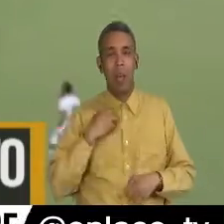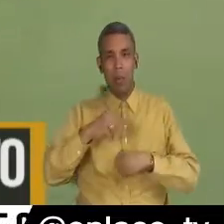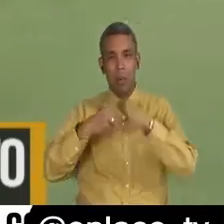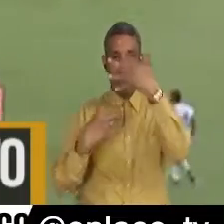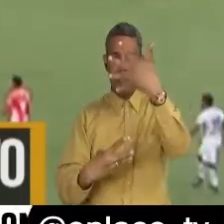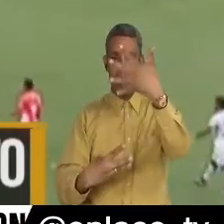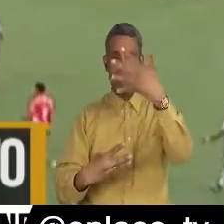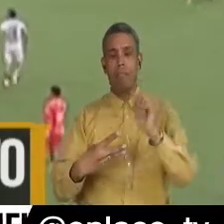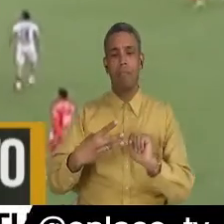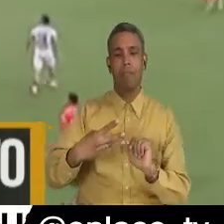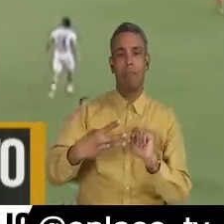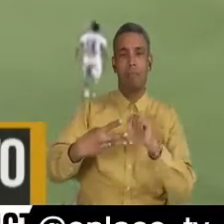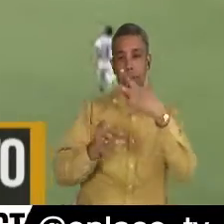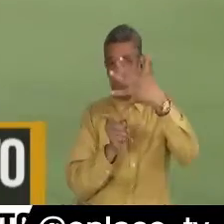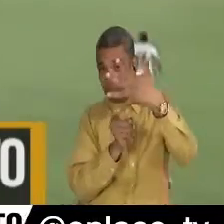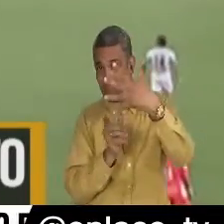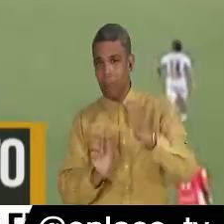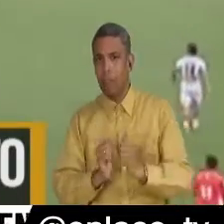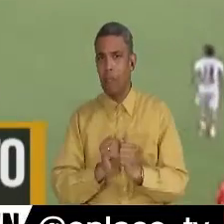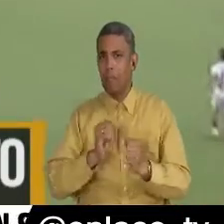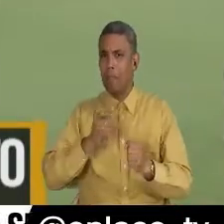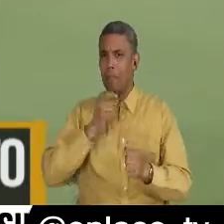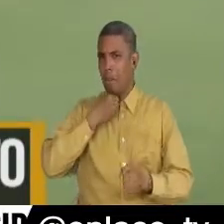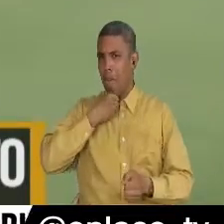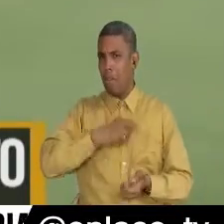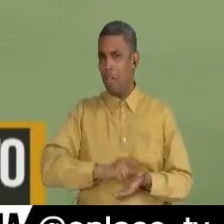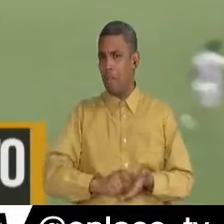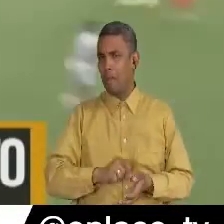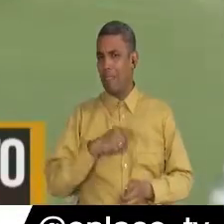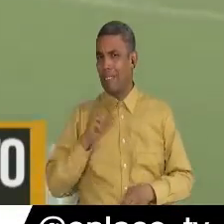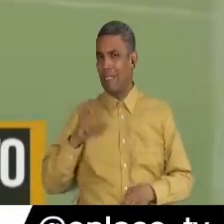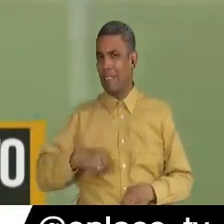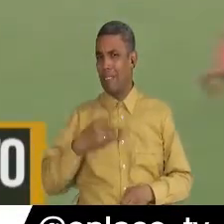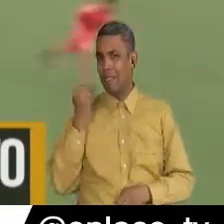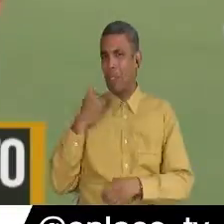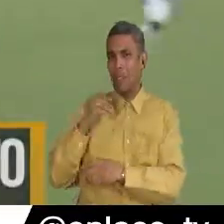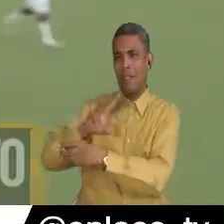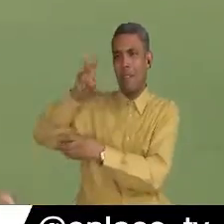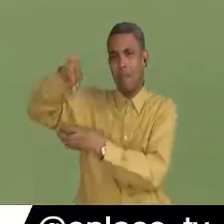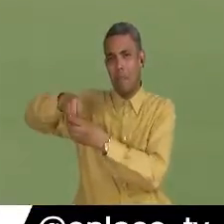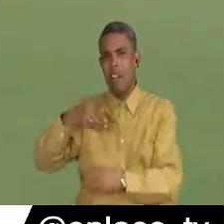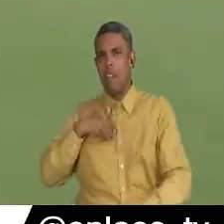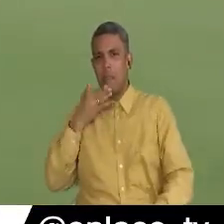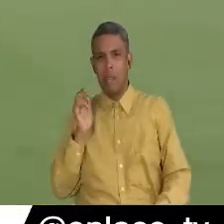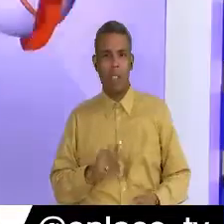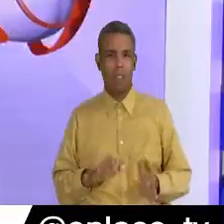del campeonato. Considera la prensa que debe mejorar Alianza Petrolera en sus juegos de visitante, pues no mostró su mejor cara.